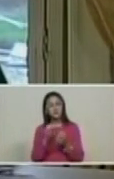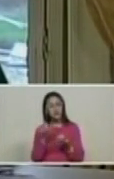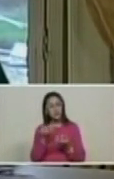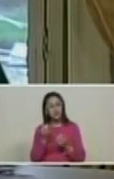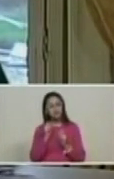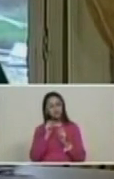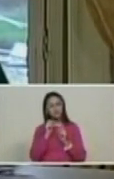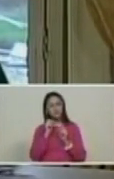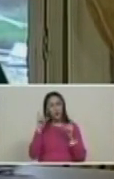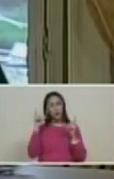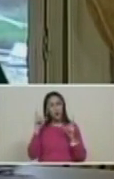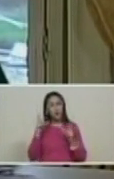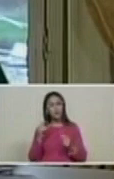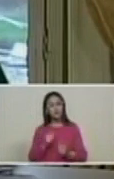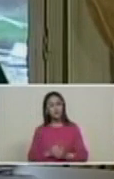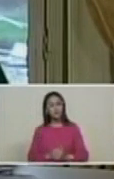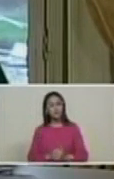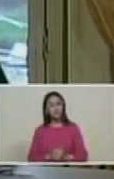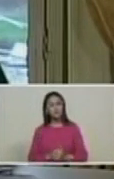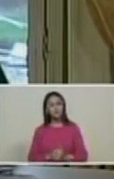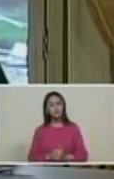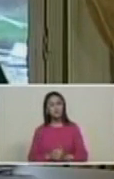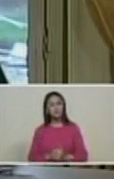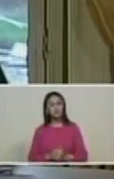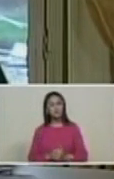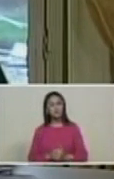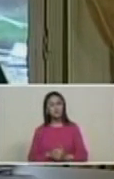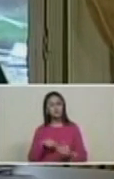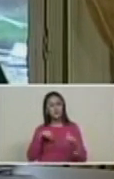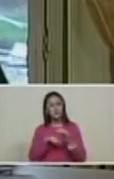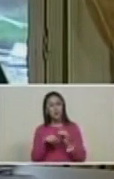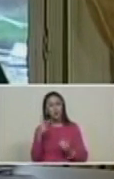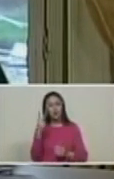impresionante instalación que va a albergar